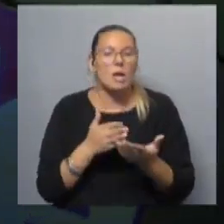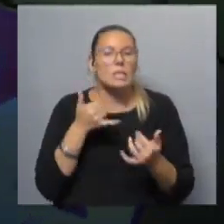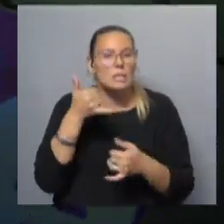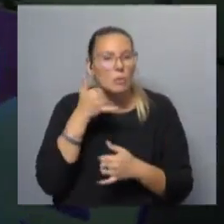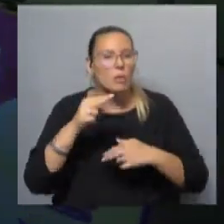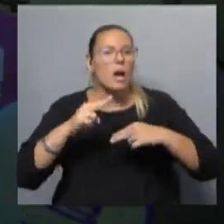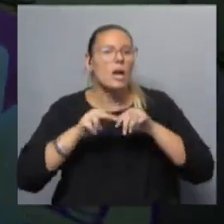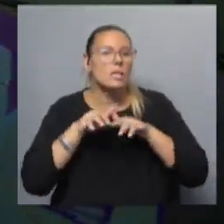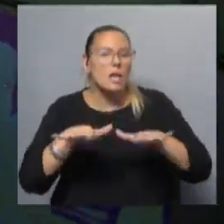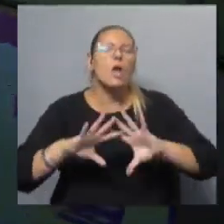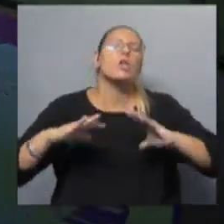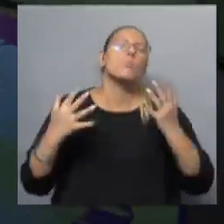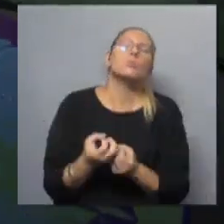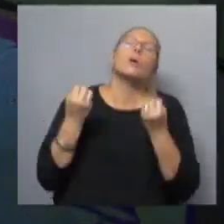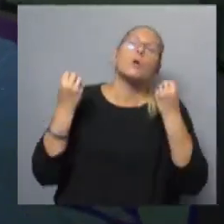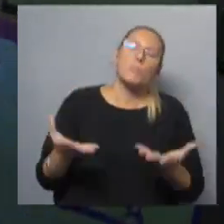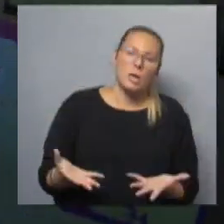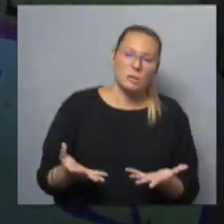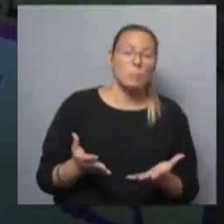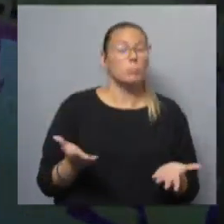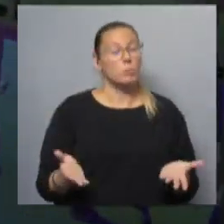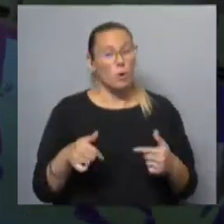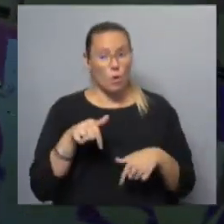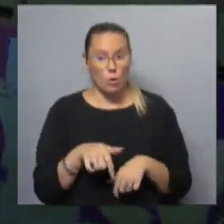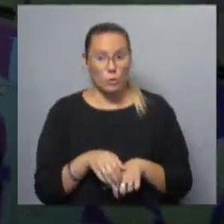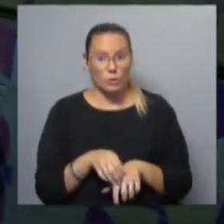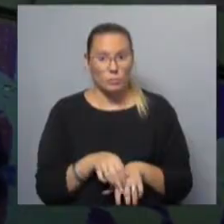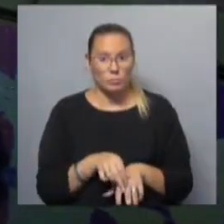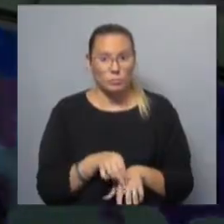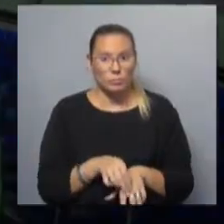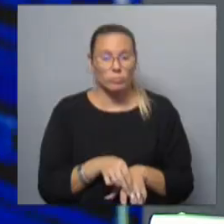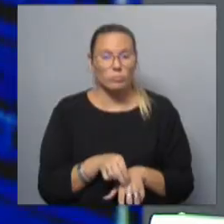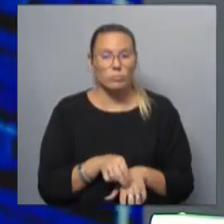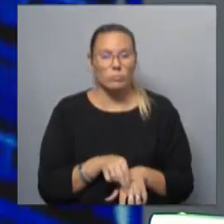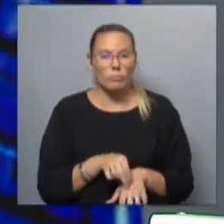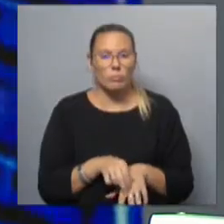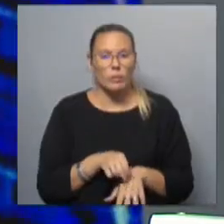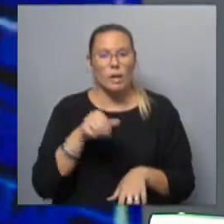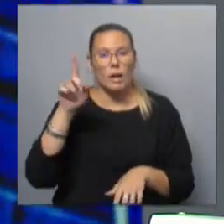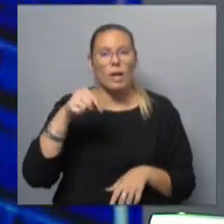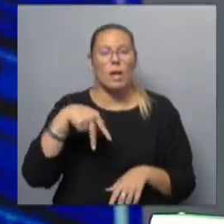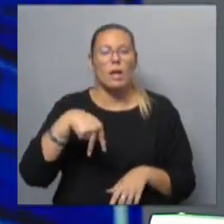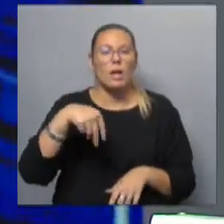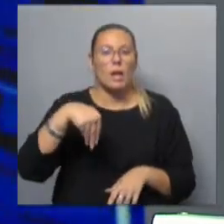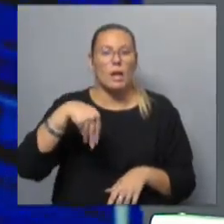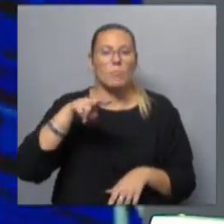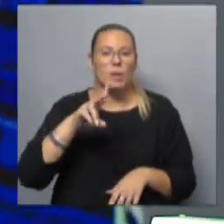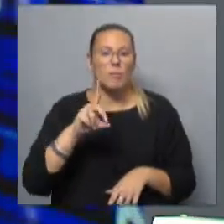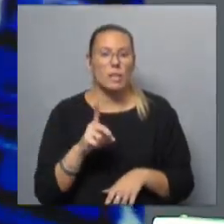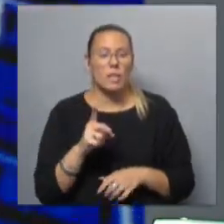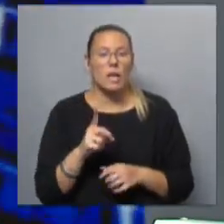las redes, y en el mundo, ¿qué está pasando, Martín? Y bueno, hoy no podemos venir a MBD Central desde las 7 de la